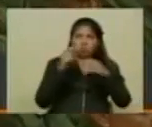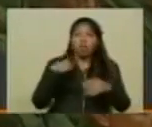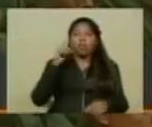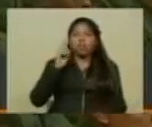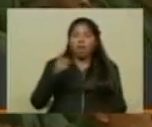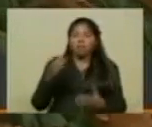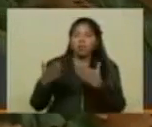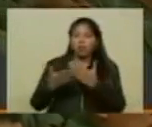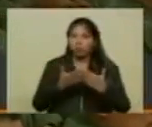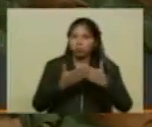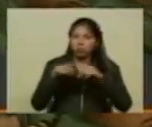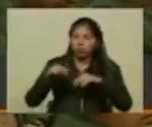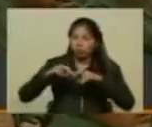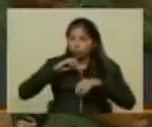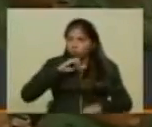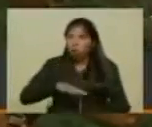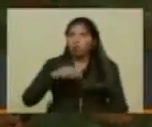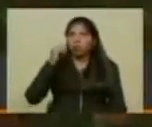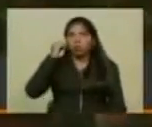Hace un año decía,